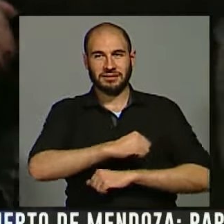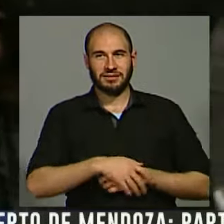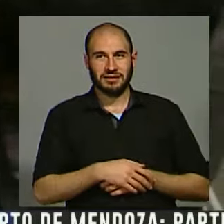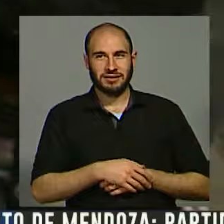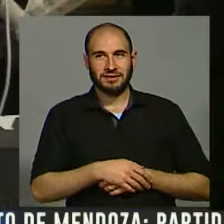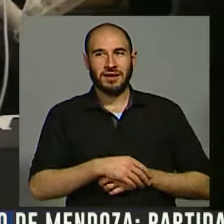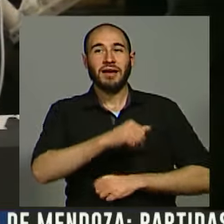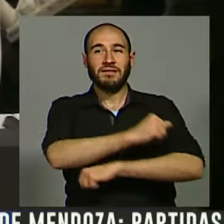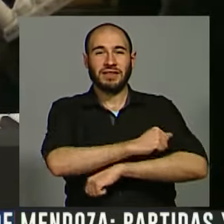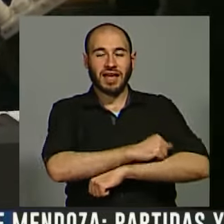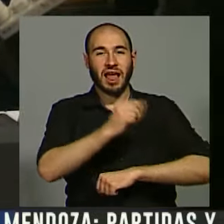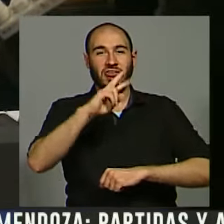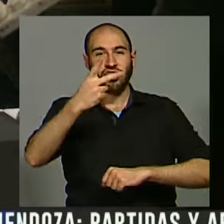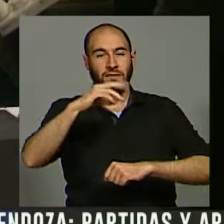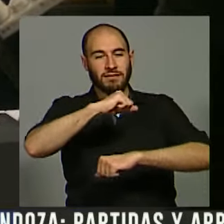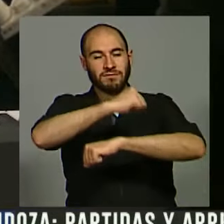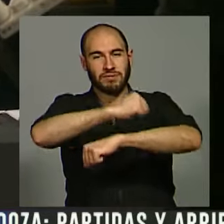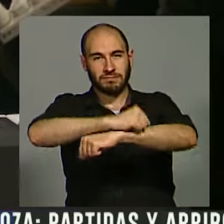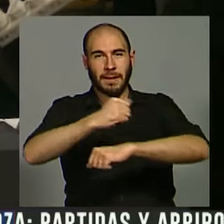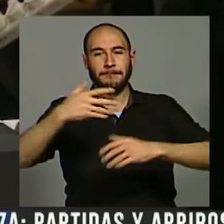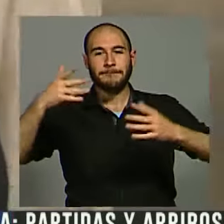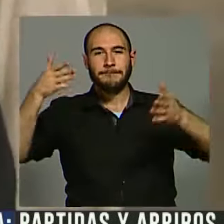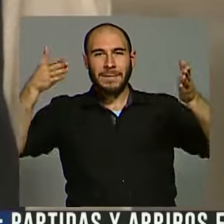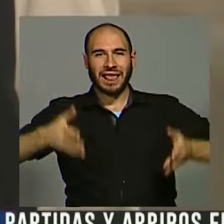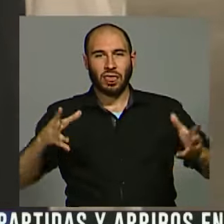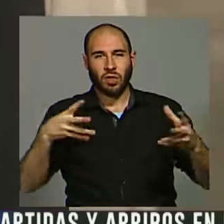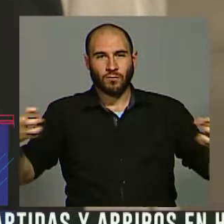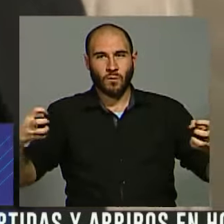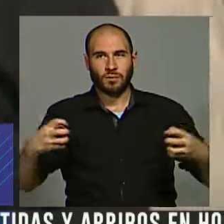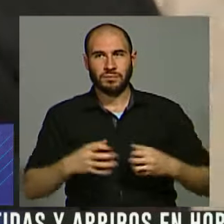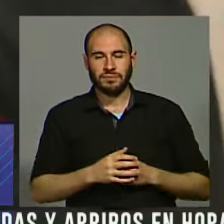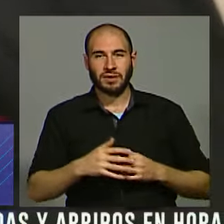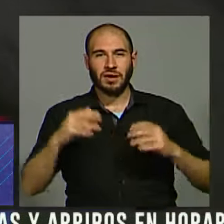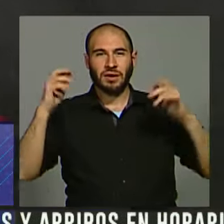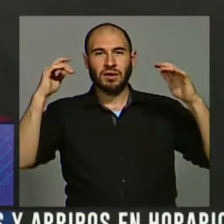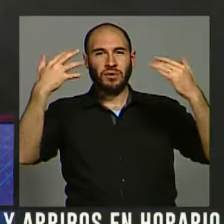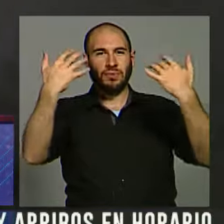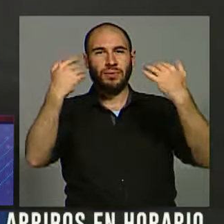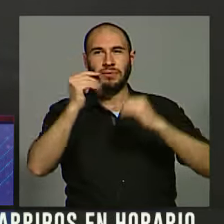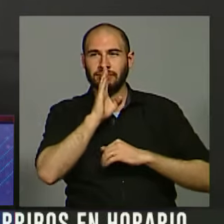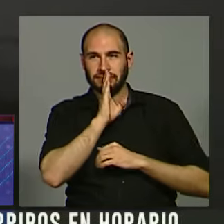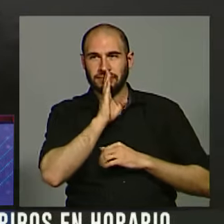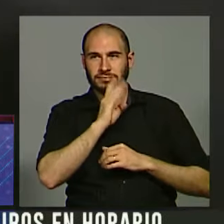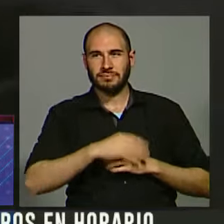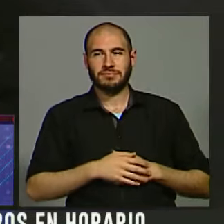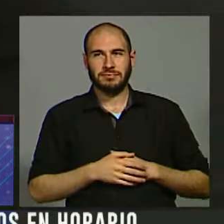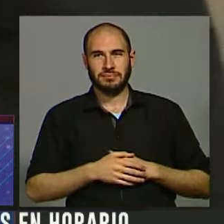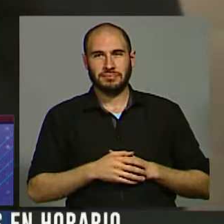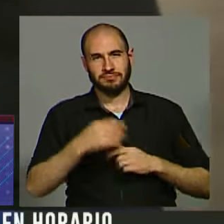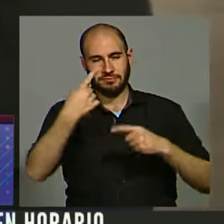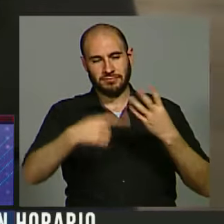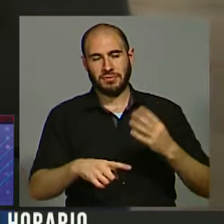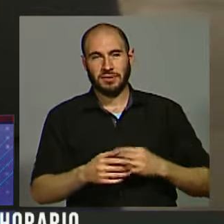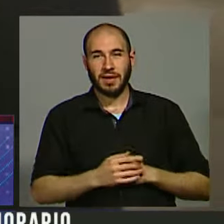con ventanas con doble vidrio, ajá, piso y paredes absorbentes, bien, aire acondicionado silencioso, entre